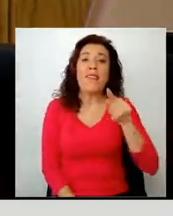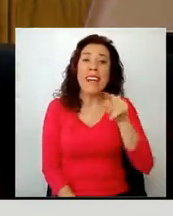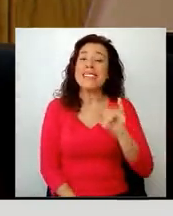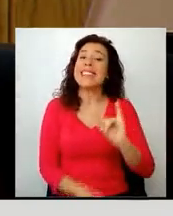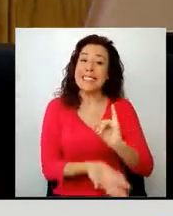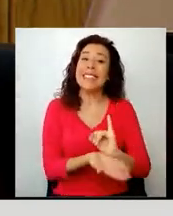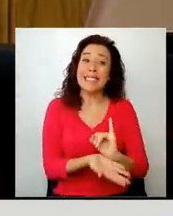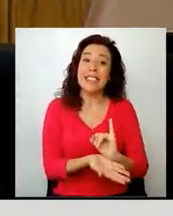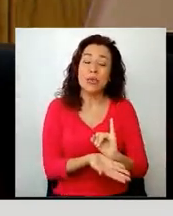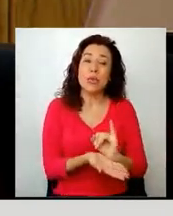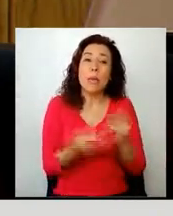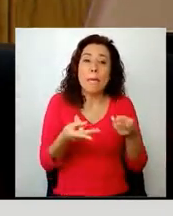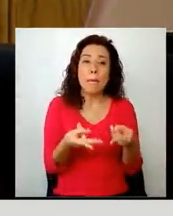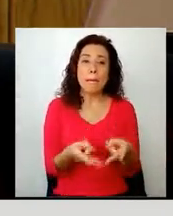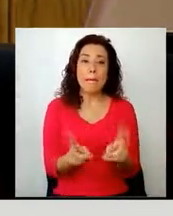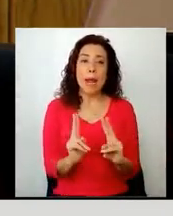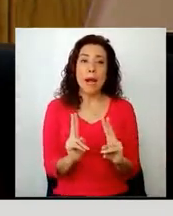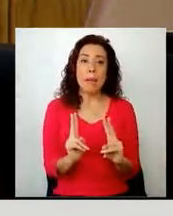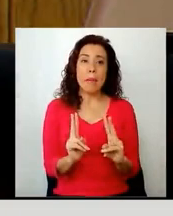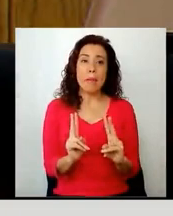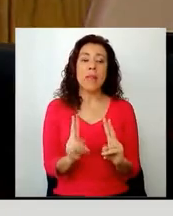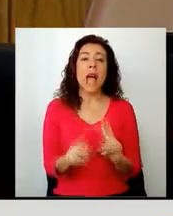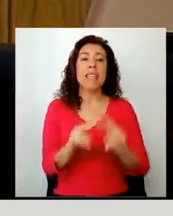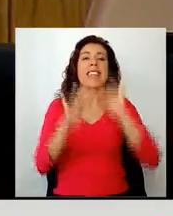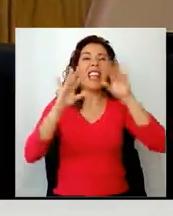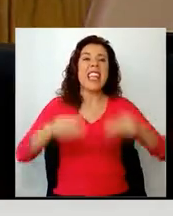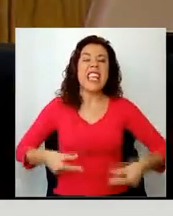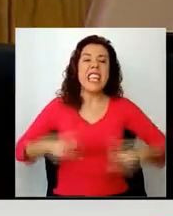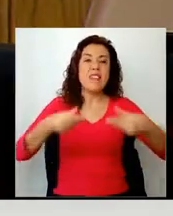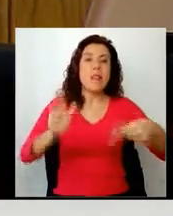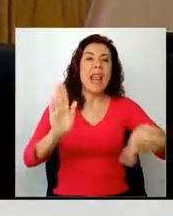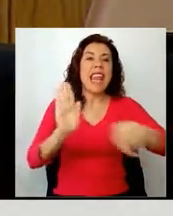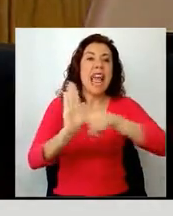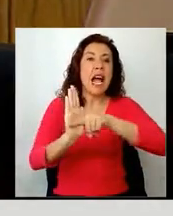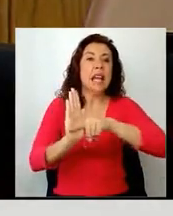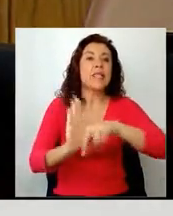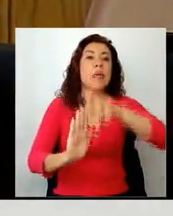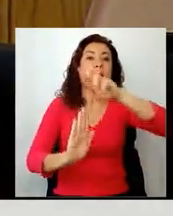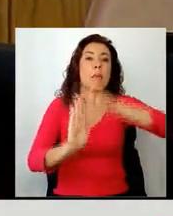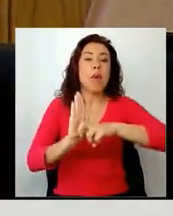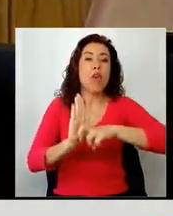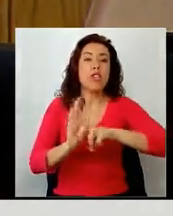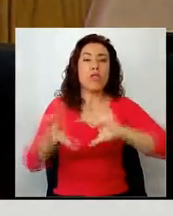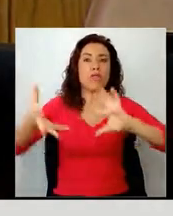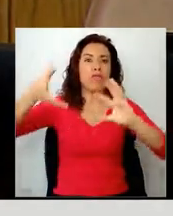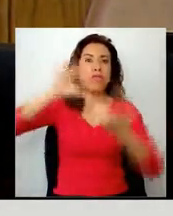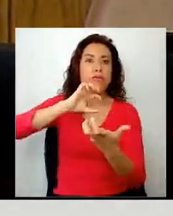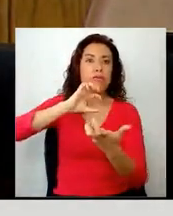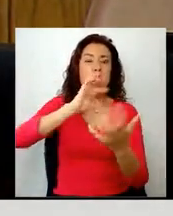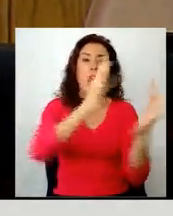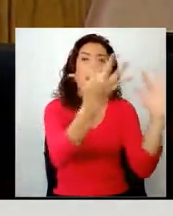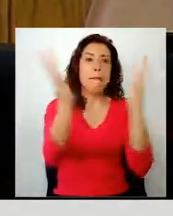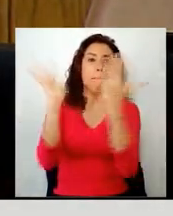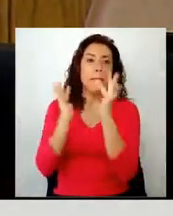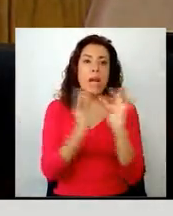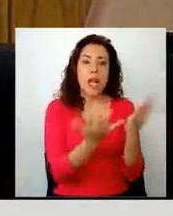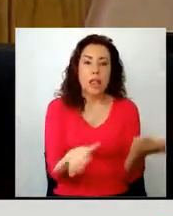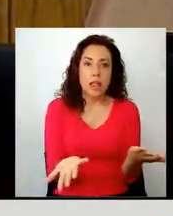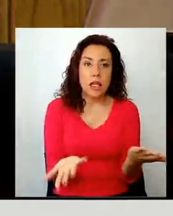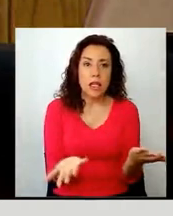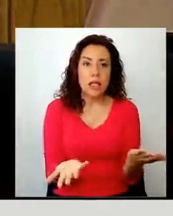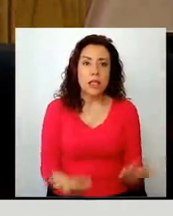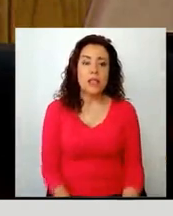ha permitido emanar informes negativos a proyectos Destructores del medio ambiente lo que debemos